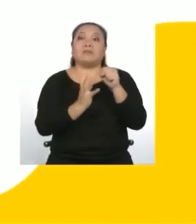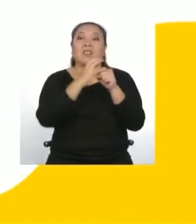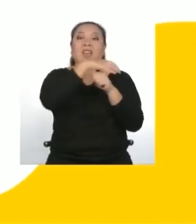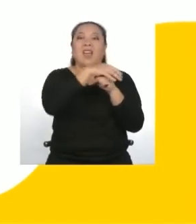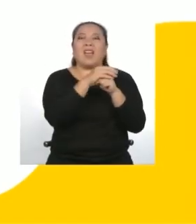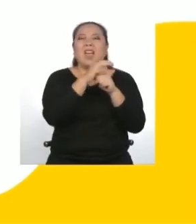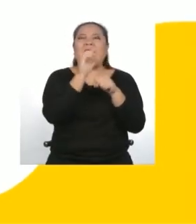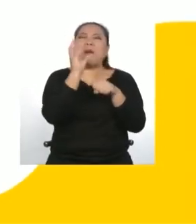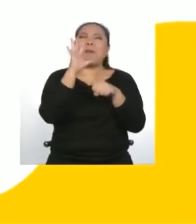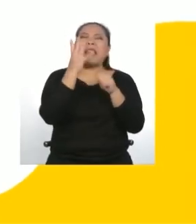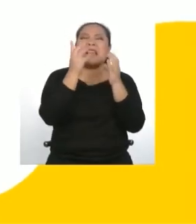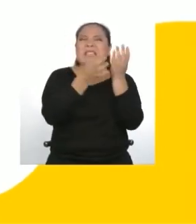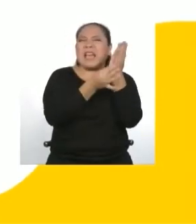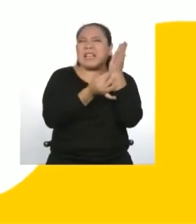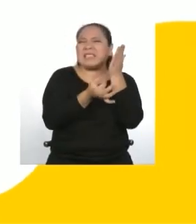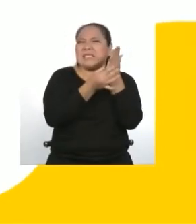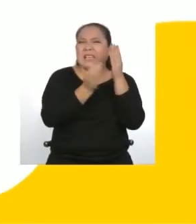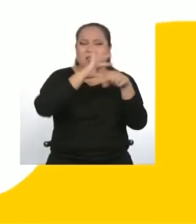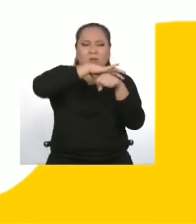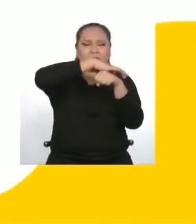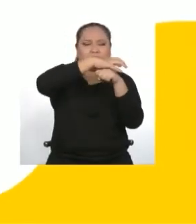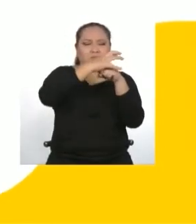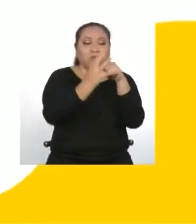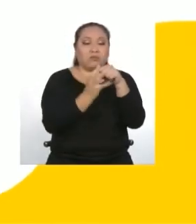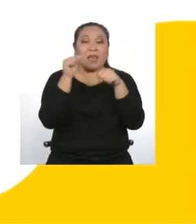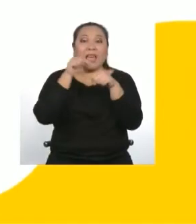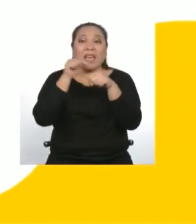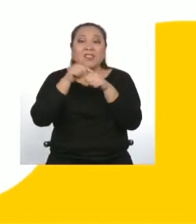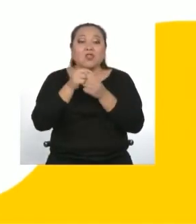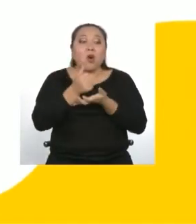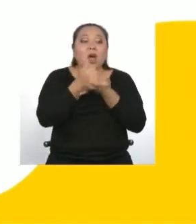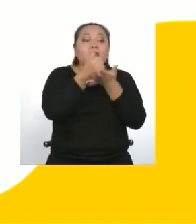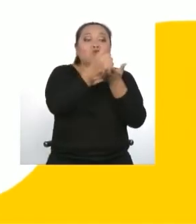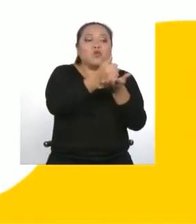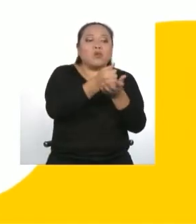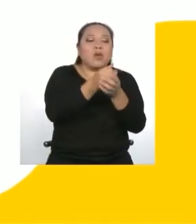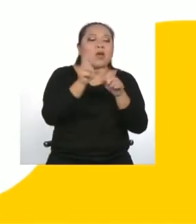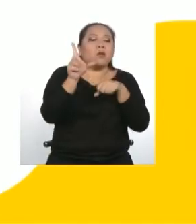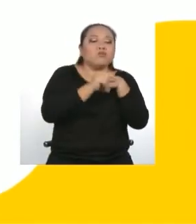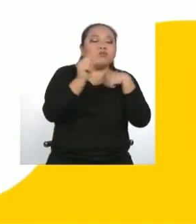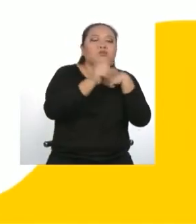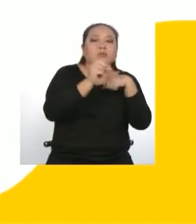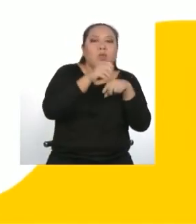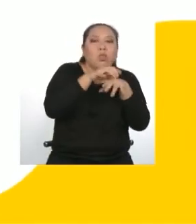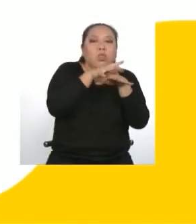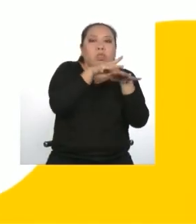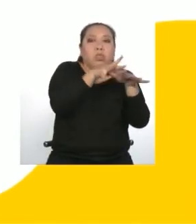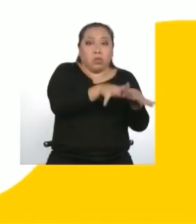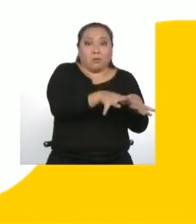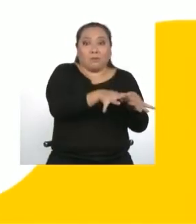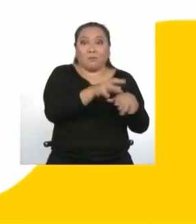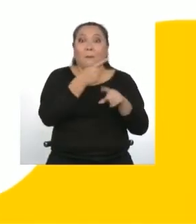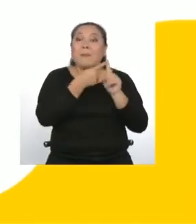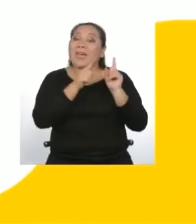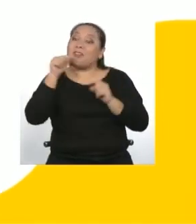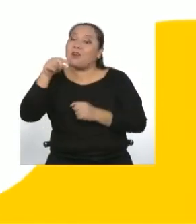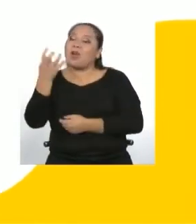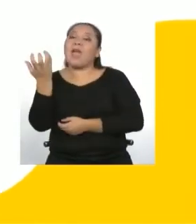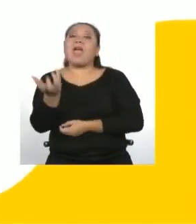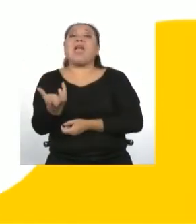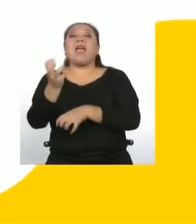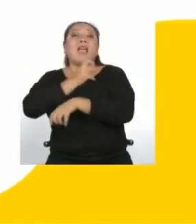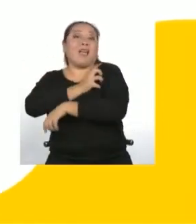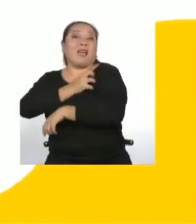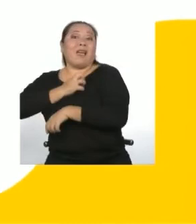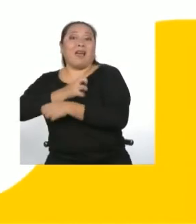repleta de proteínas que ayudan al virus a infectar las células. Como ya vimos, las moléculas de jabón tienen una estructura híbrida,